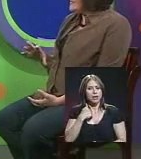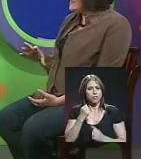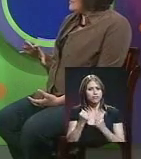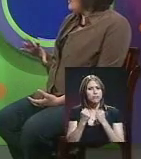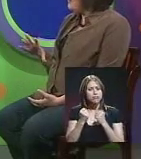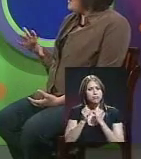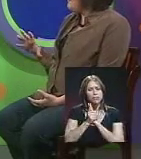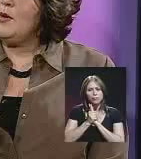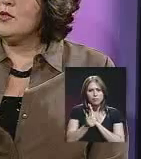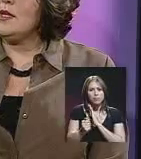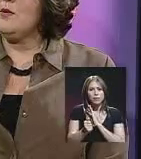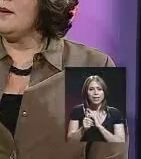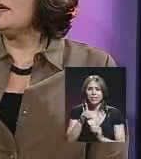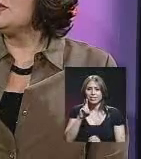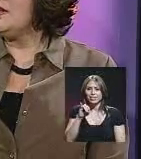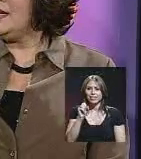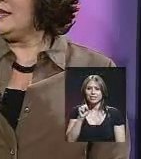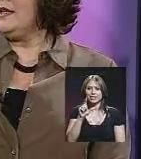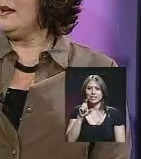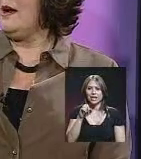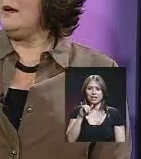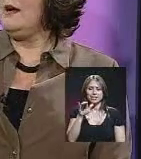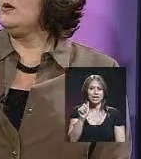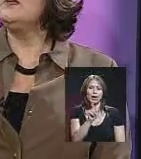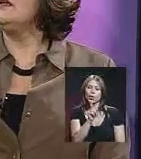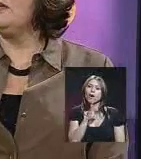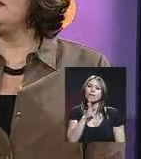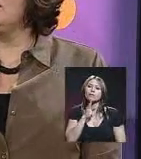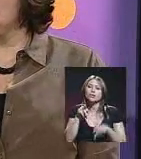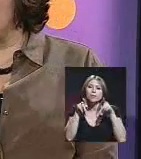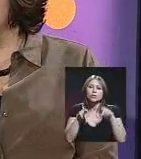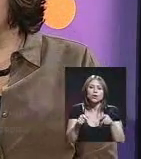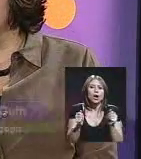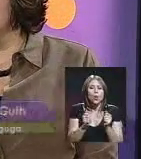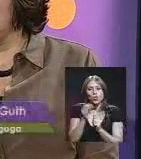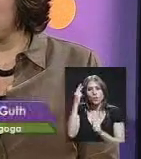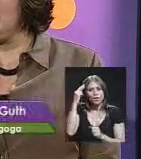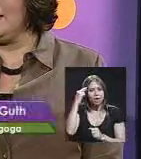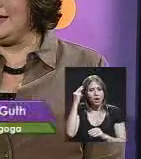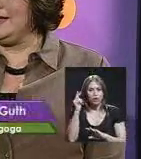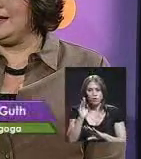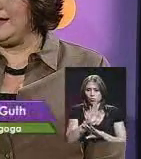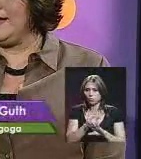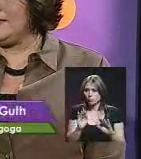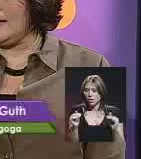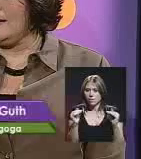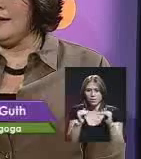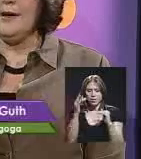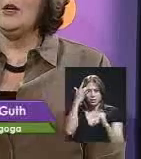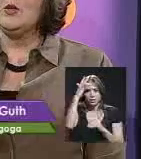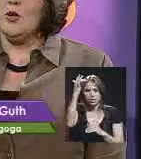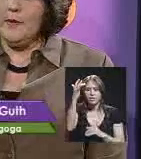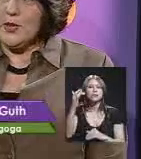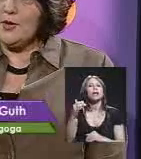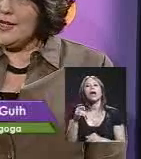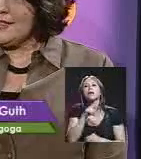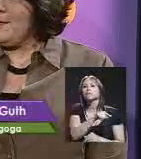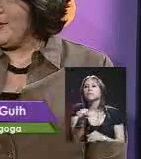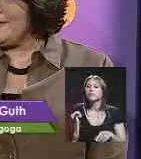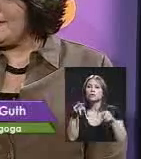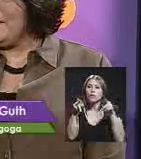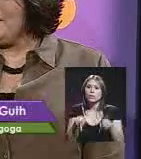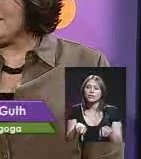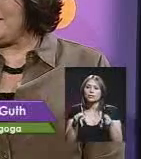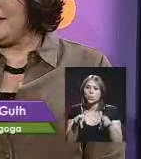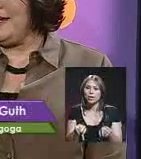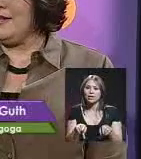la dislexia no hablamos de una persona que tenga algún tipo de retardo a nivel de inteligencia. Son personas que